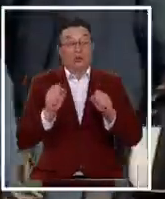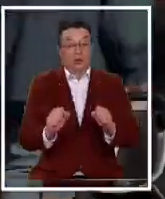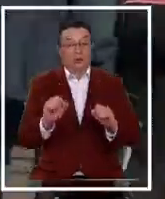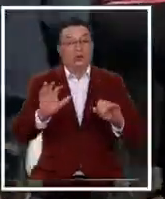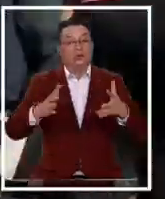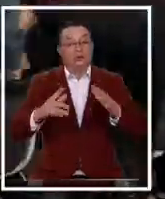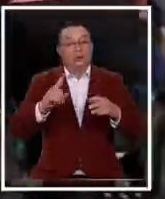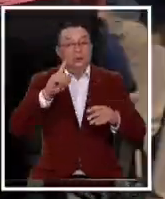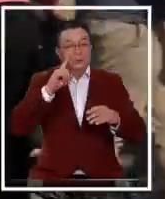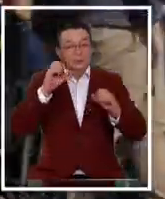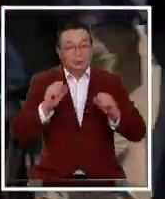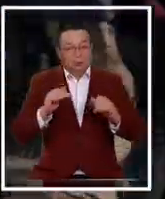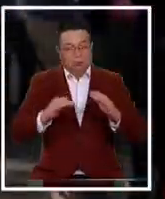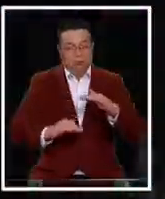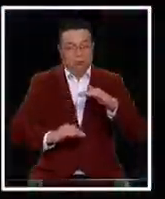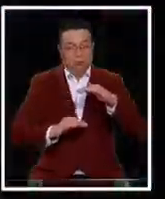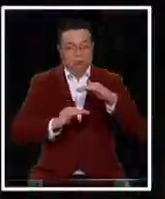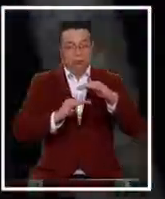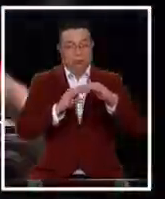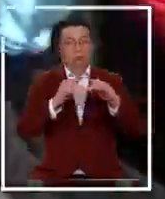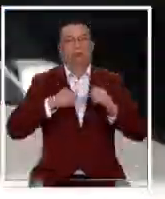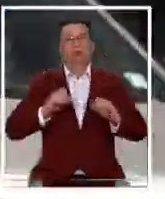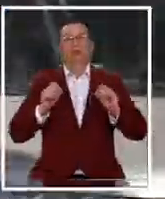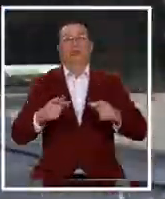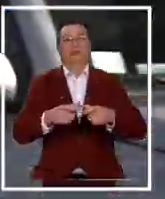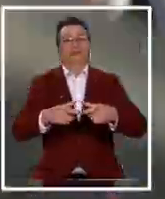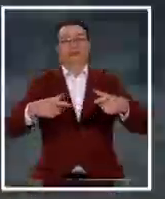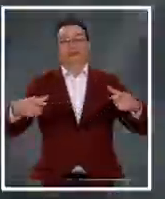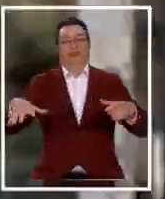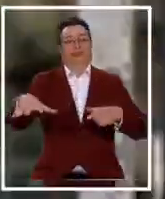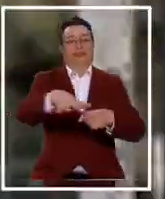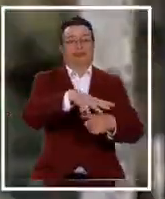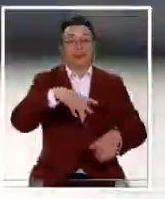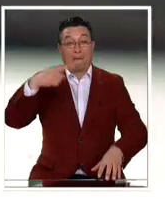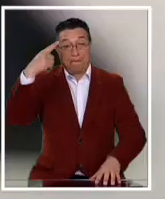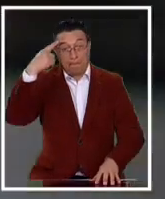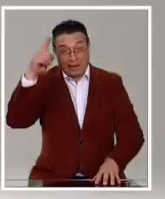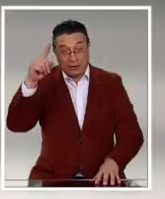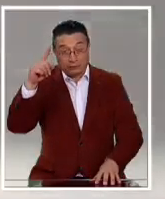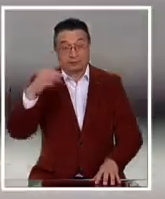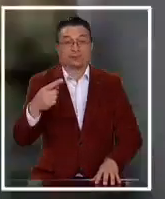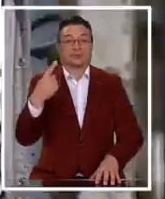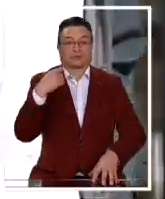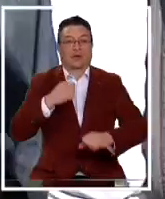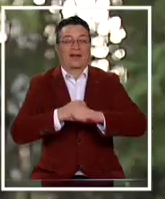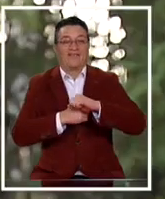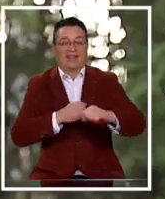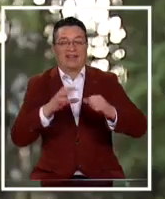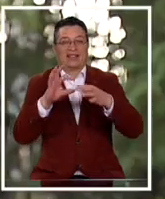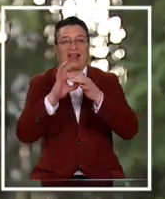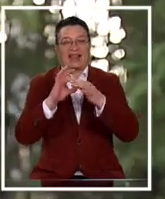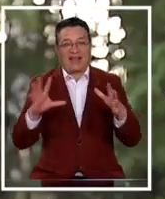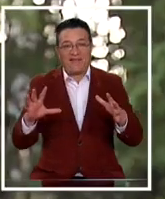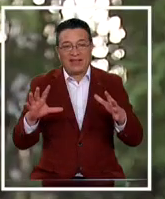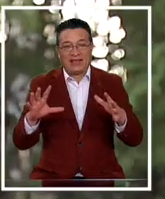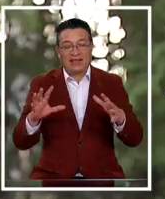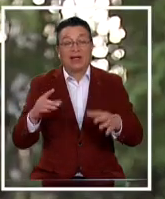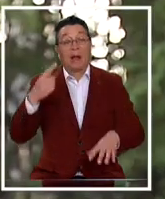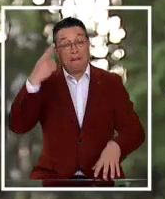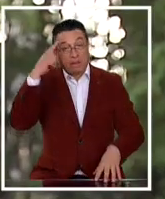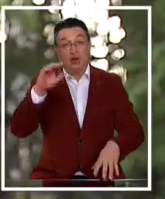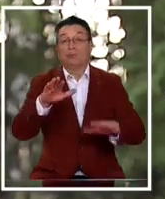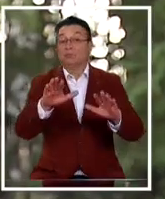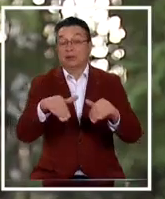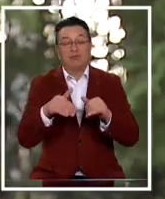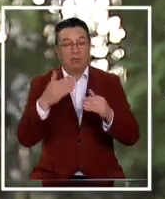que incluso vamos a estar en una inmunidad de rebaño, inmunidad de manada, pero contra evitar la enfermedad grave. Es decir, vamos a seguir viendo un